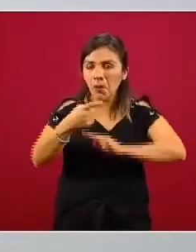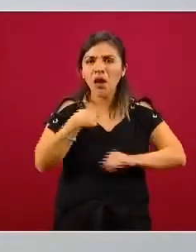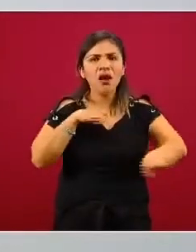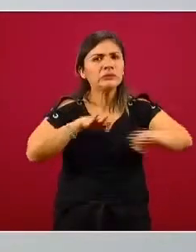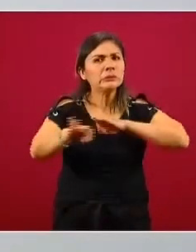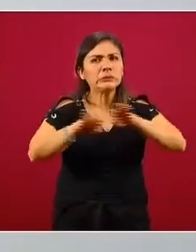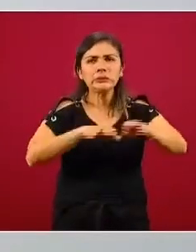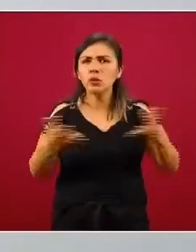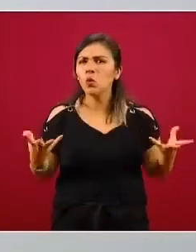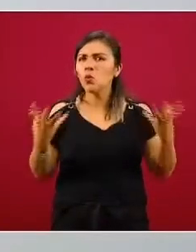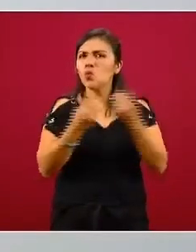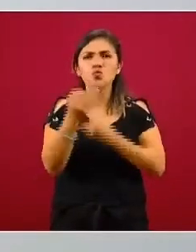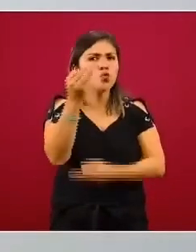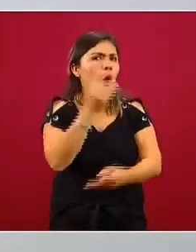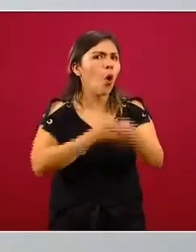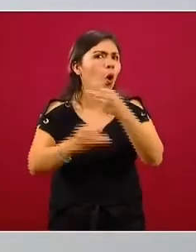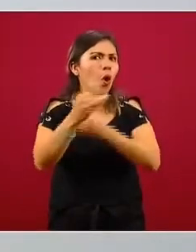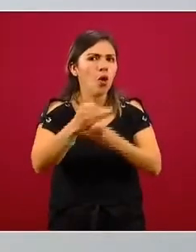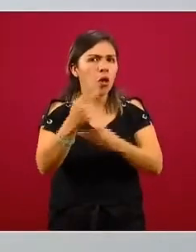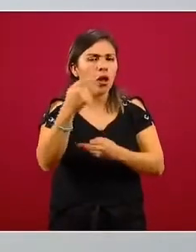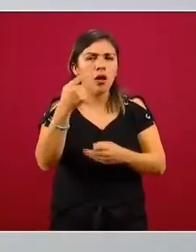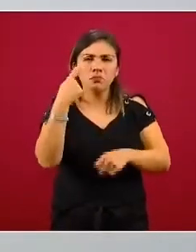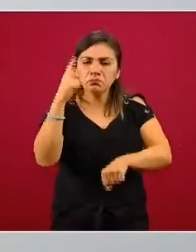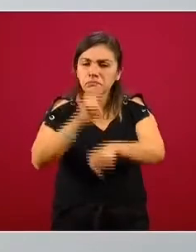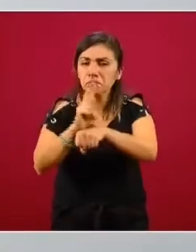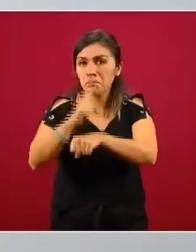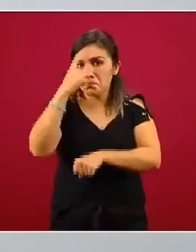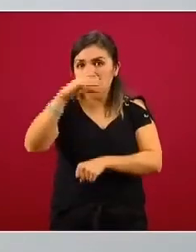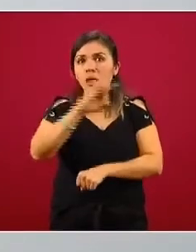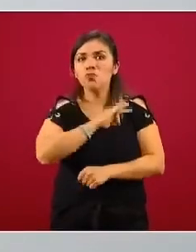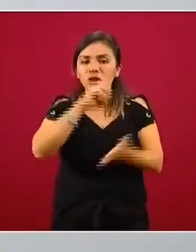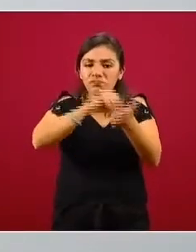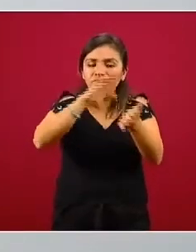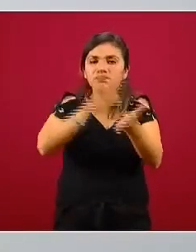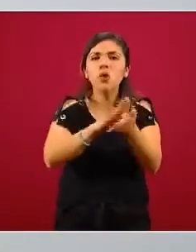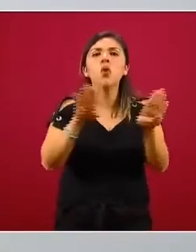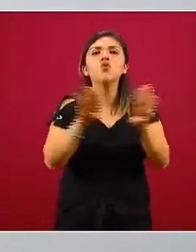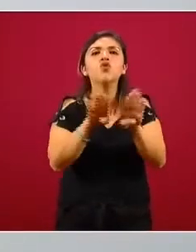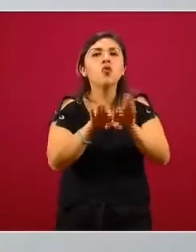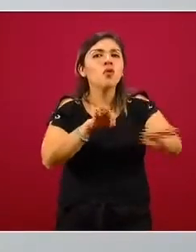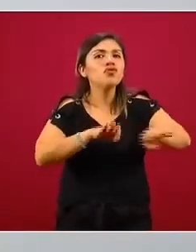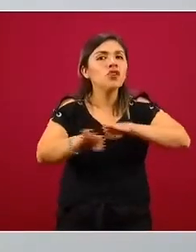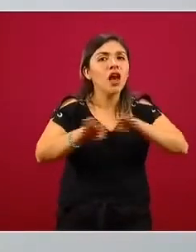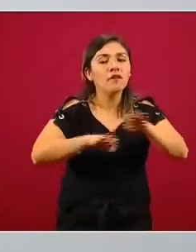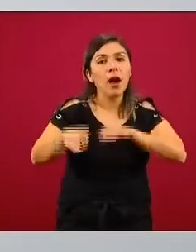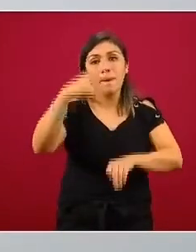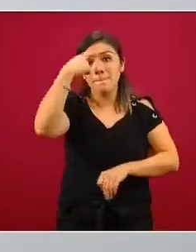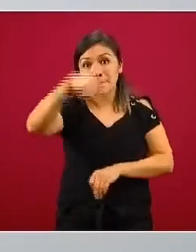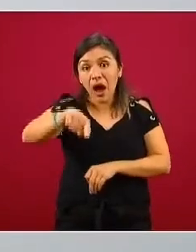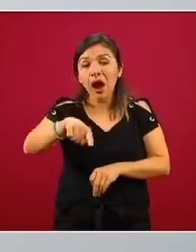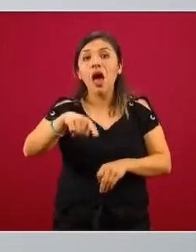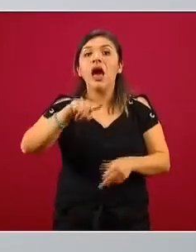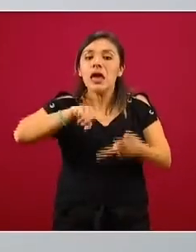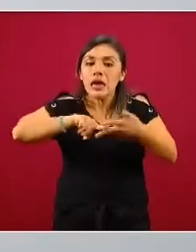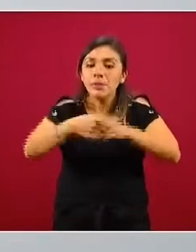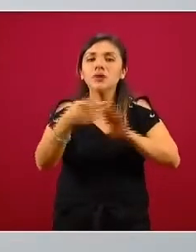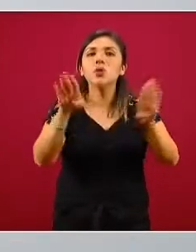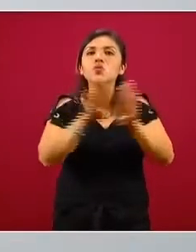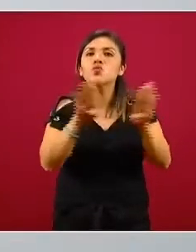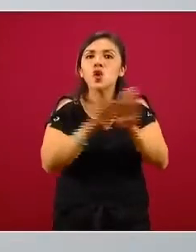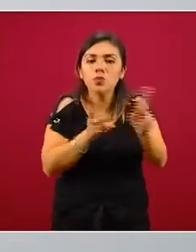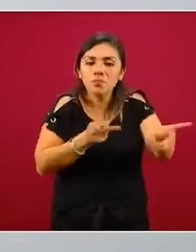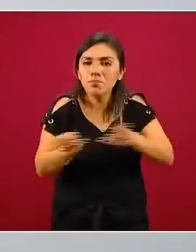trabajar todos de forma colaborativa para poder dejar estandarizados los lineamientos para la reconversión, cómo inició esto del